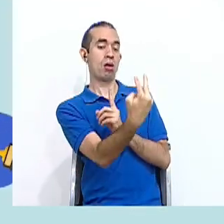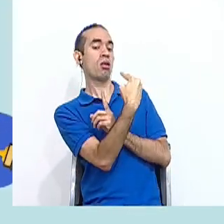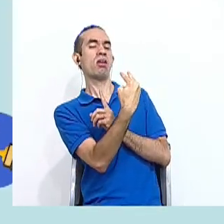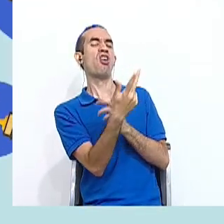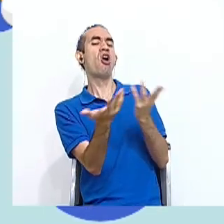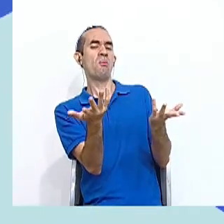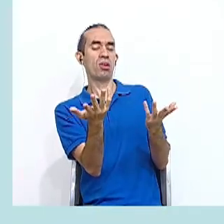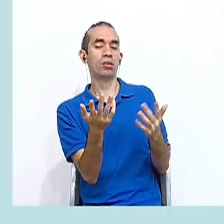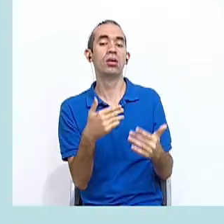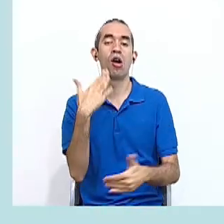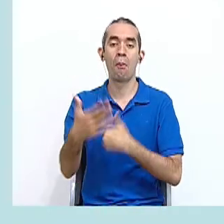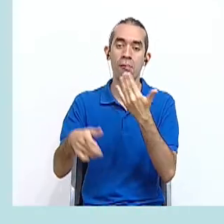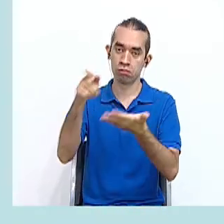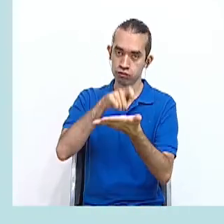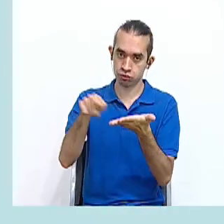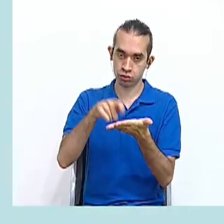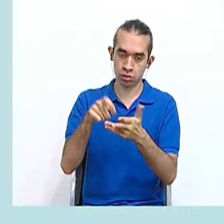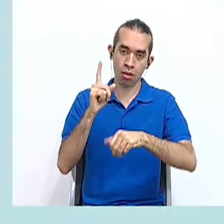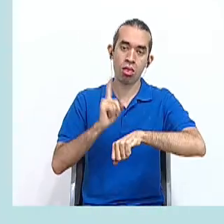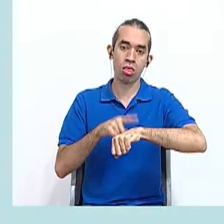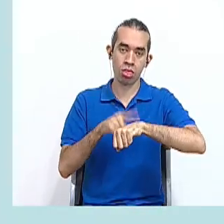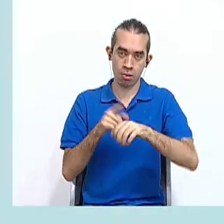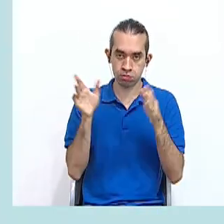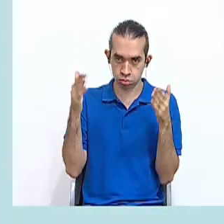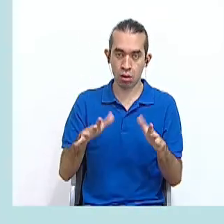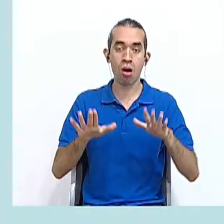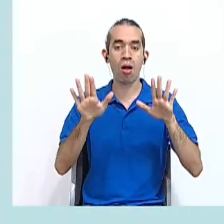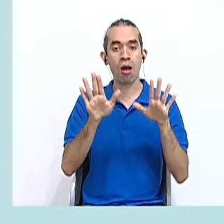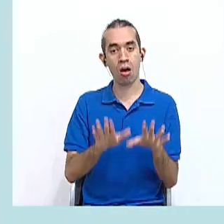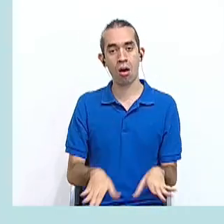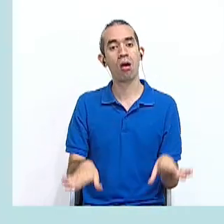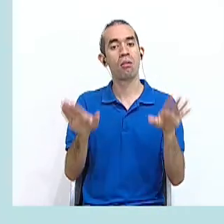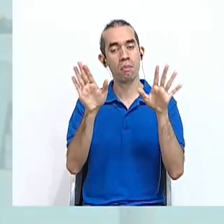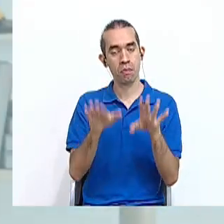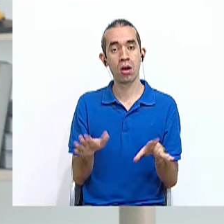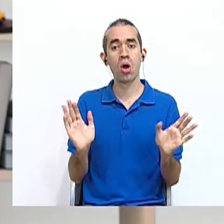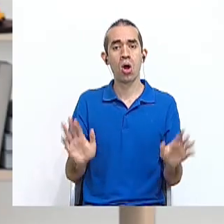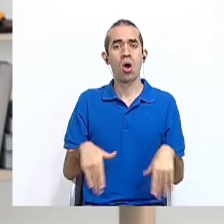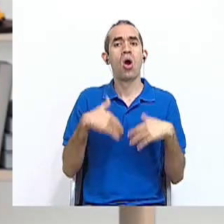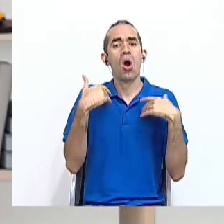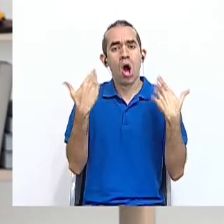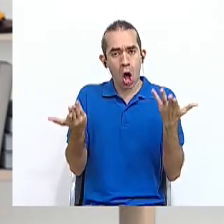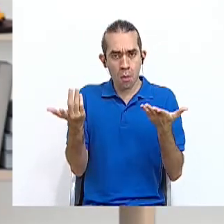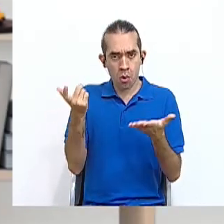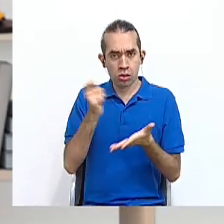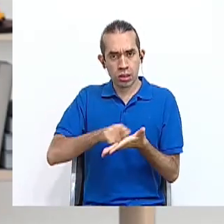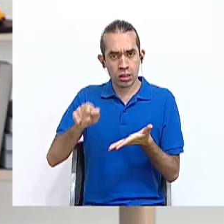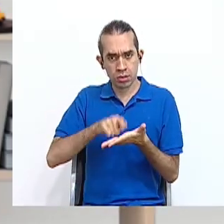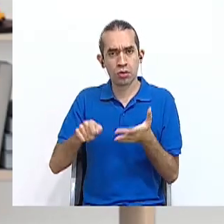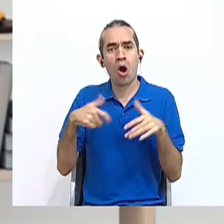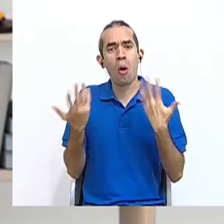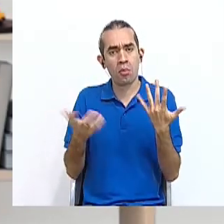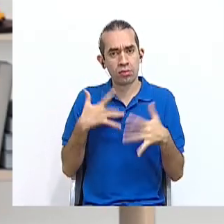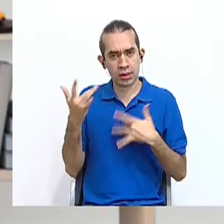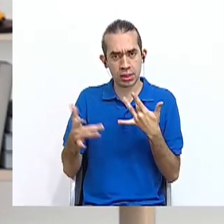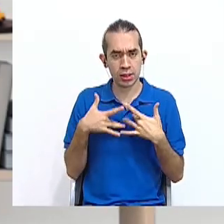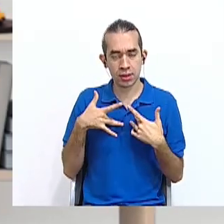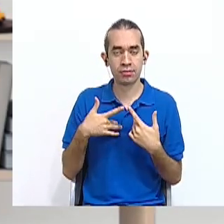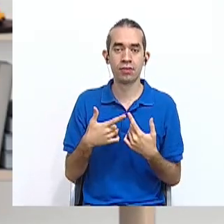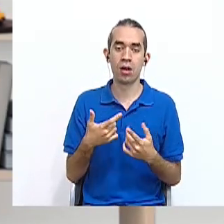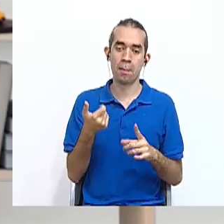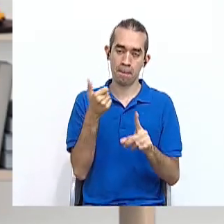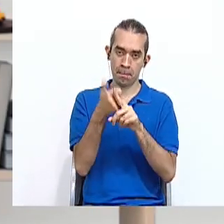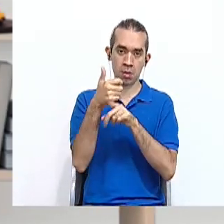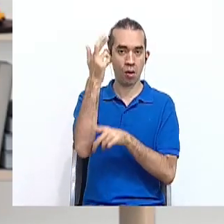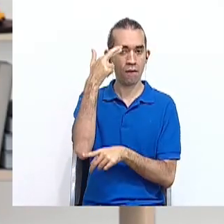escritura merece un tiempo, que lo hagamos con calma. ¿Cómo nos sentimos cuando escribimos? Muy bien, esta es la autorreflexión de esta